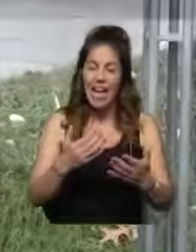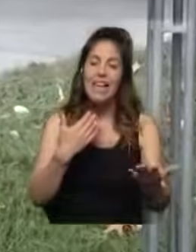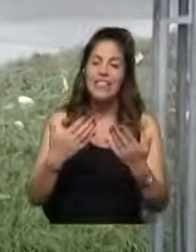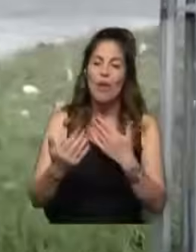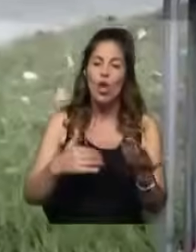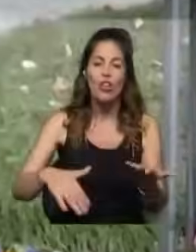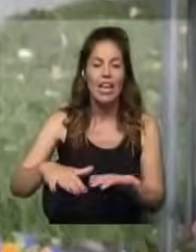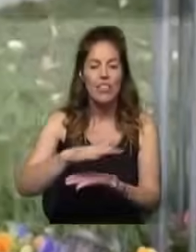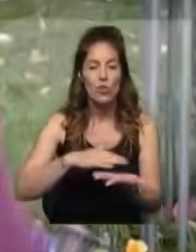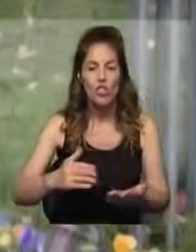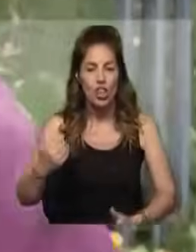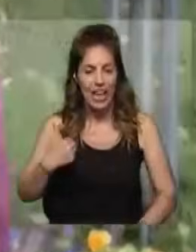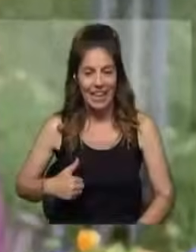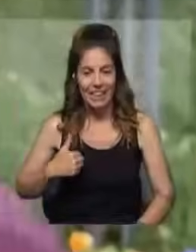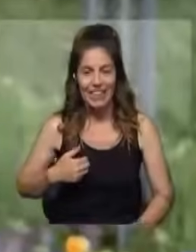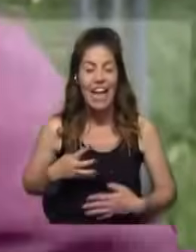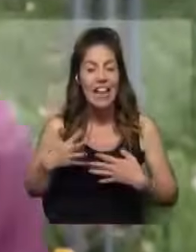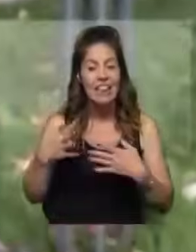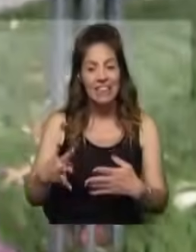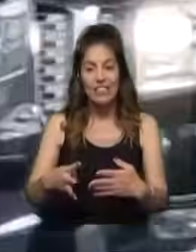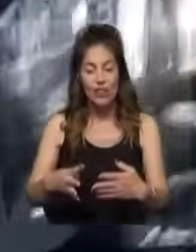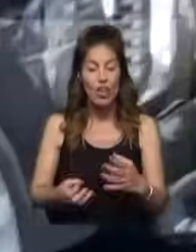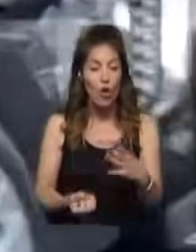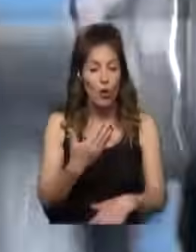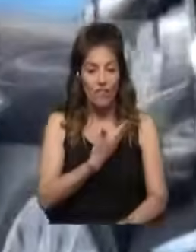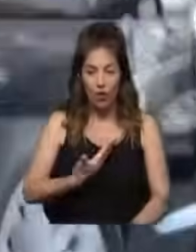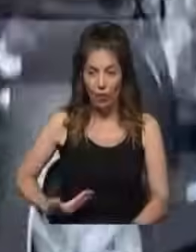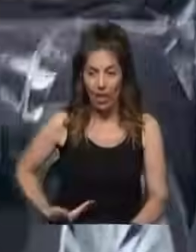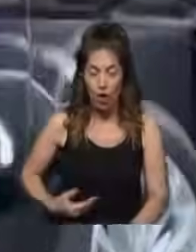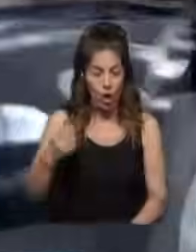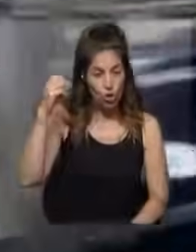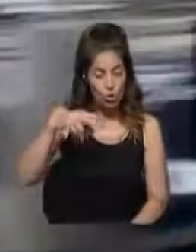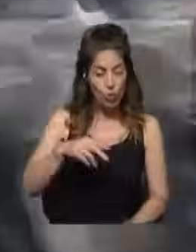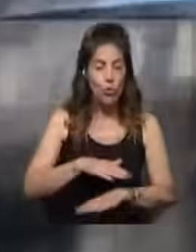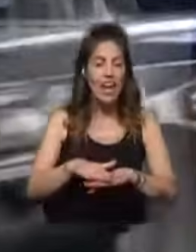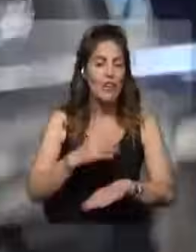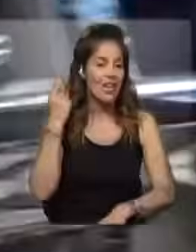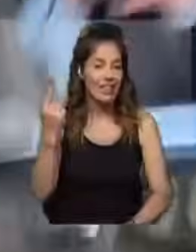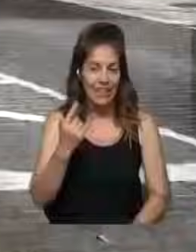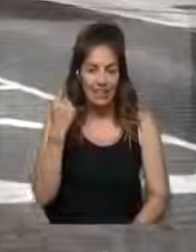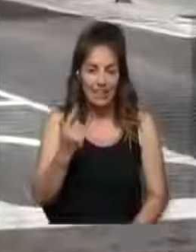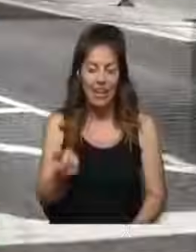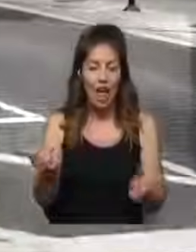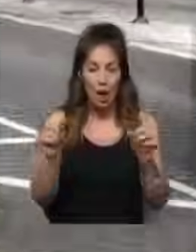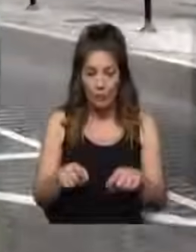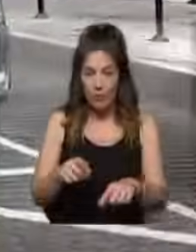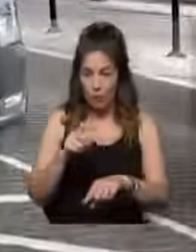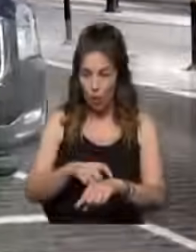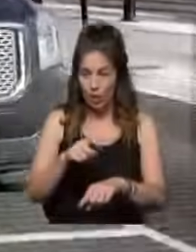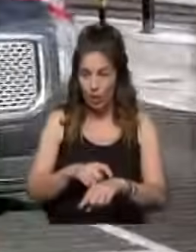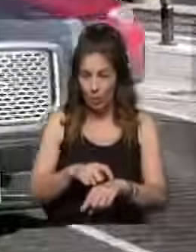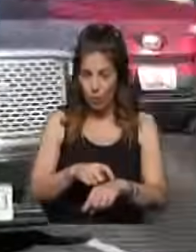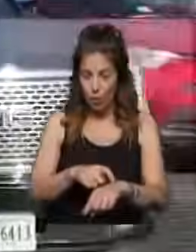sobre la situación Argentina los desafíos que esperan al nuevo gobierno y su postura a nivel internacional a la par de esa reunión en la casa